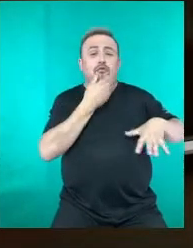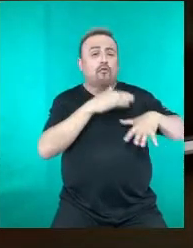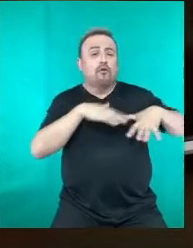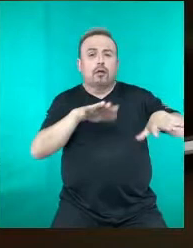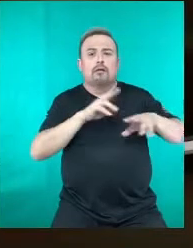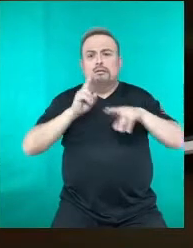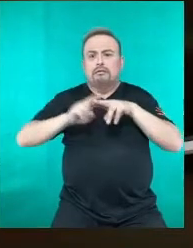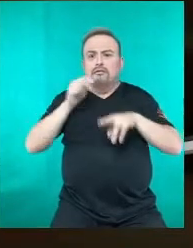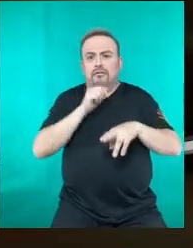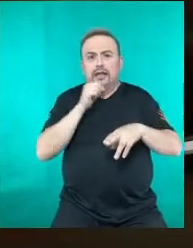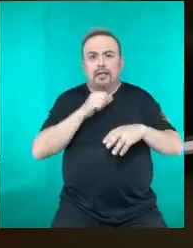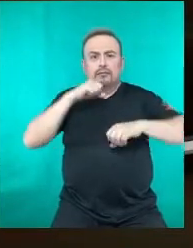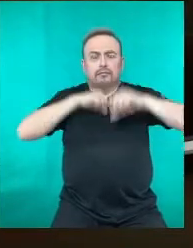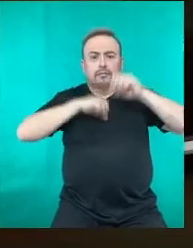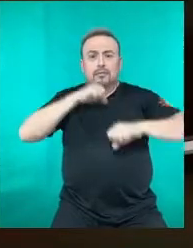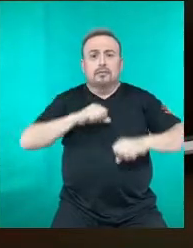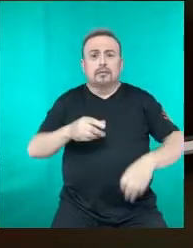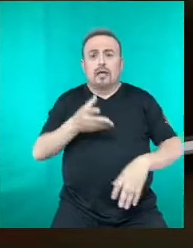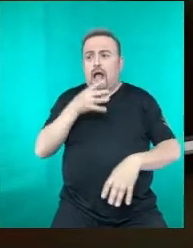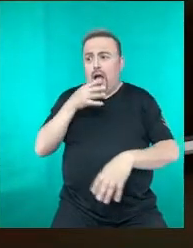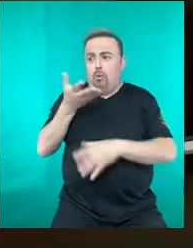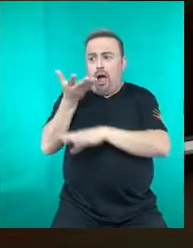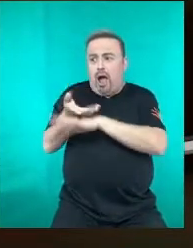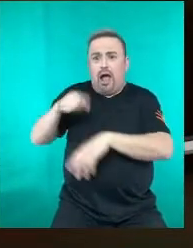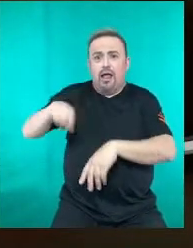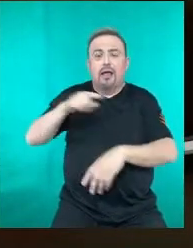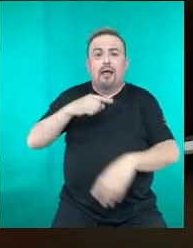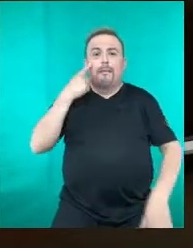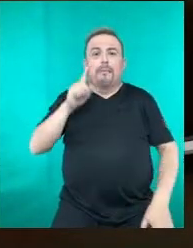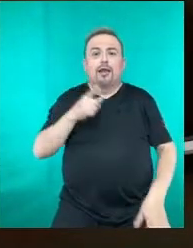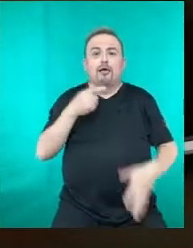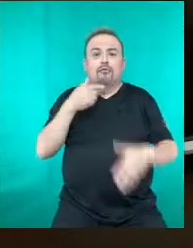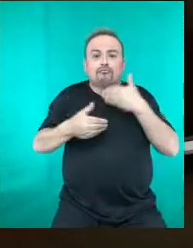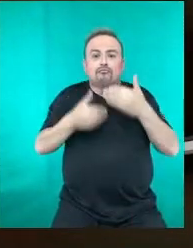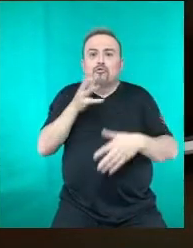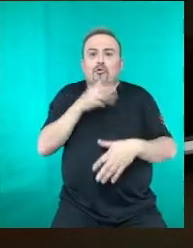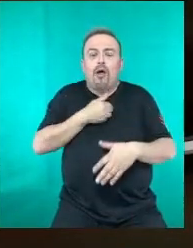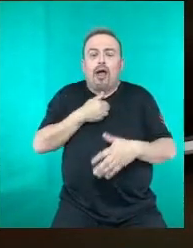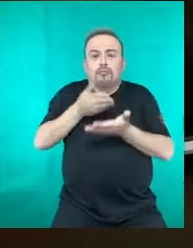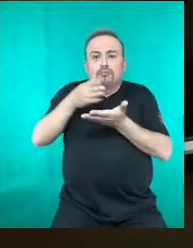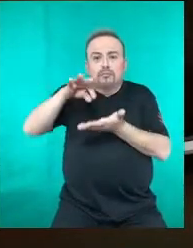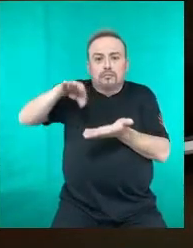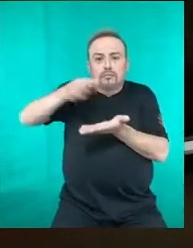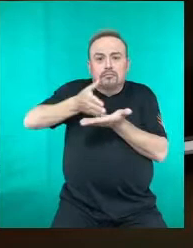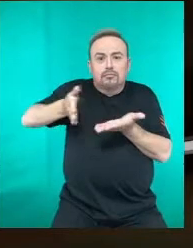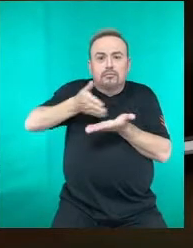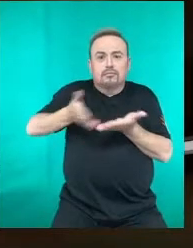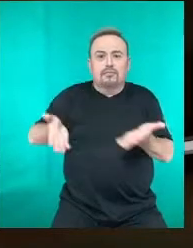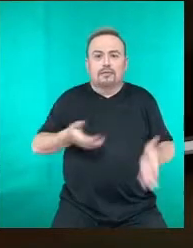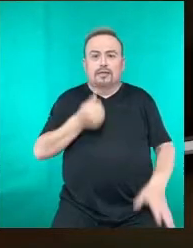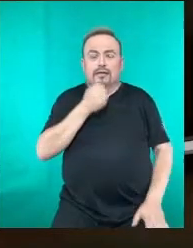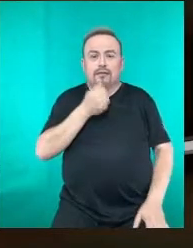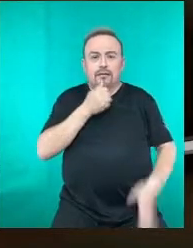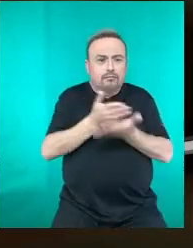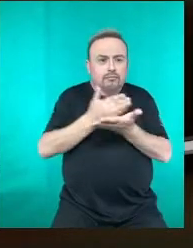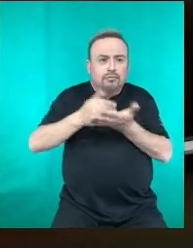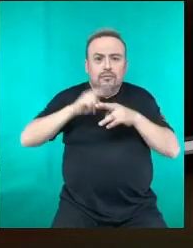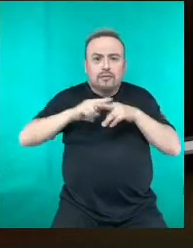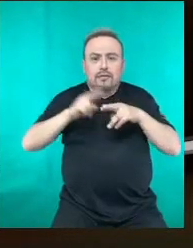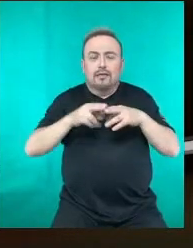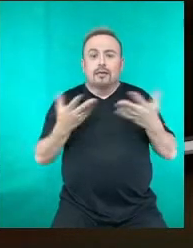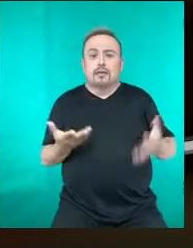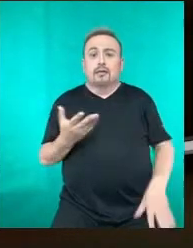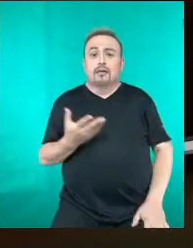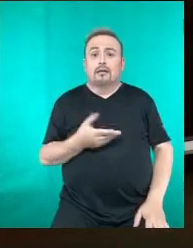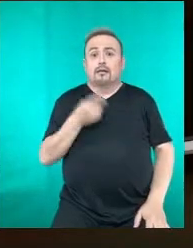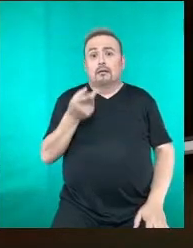cierto? Agua tenía por todos lados, ¿ya? La pregunta es, ¿le va a costar, como en Chile cuesta entre 1 y 3 pesos el litro? A lo mejor en el